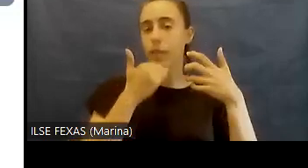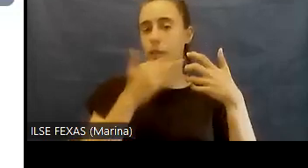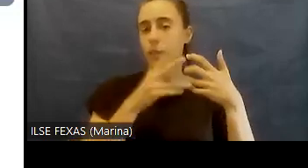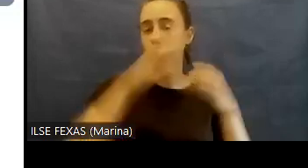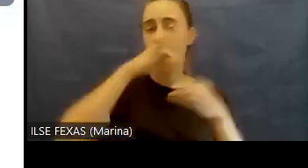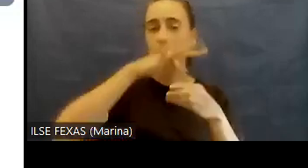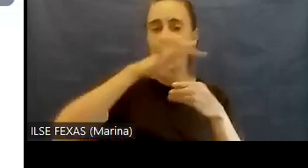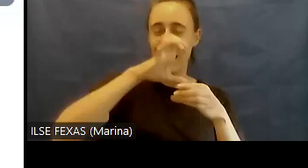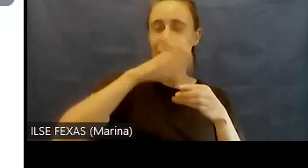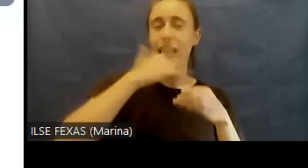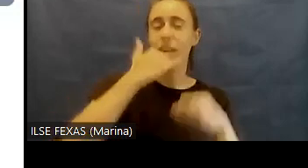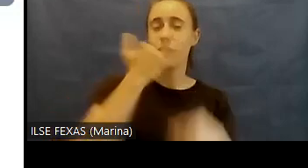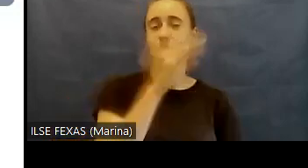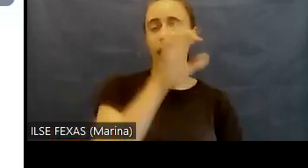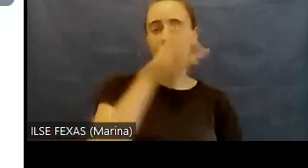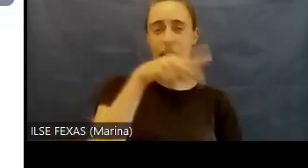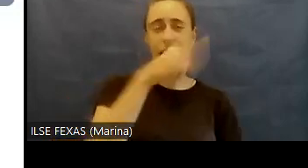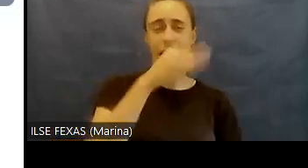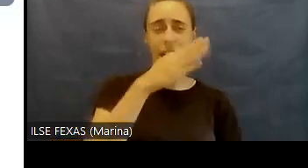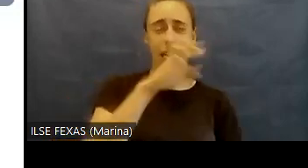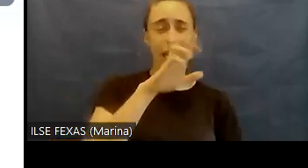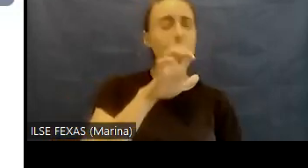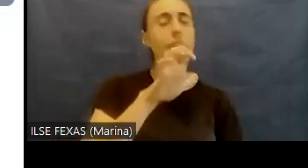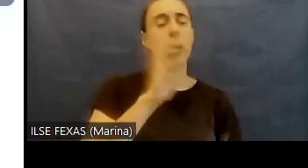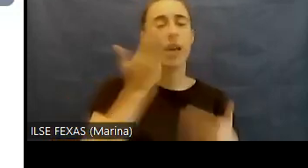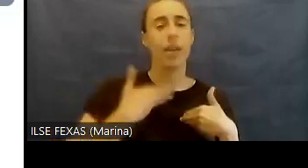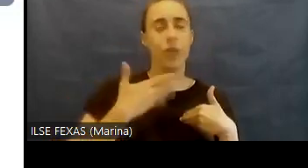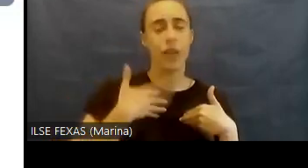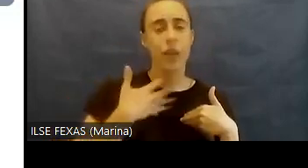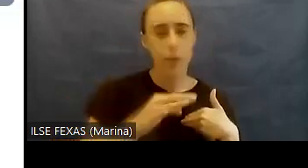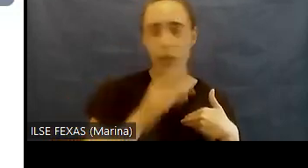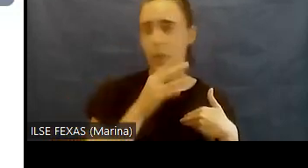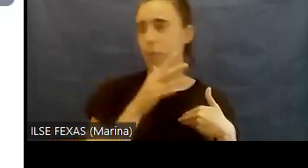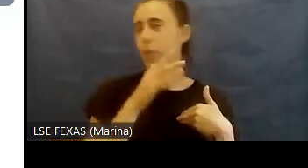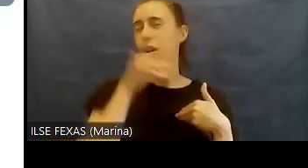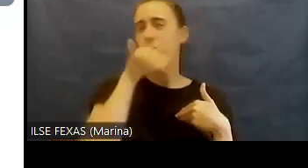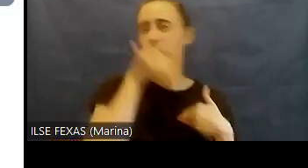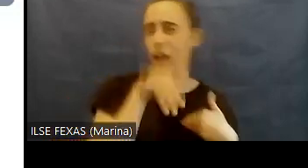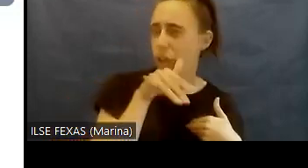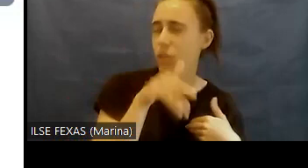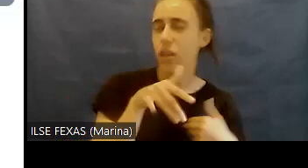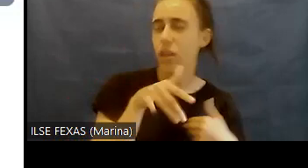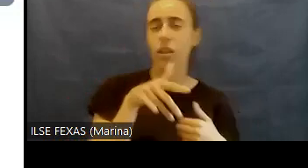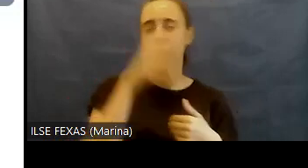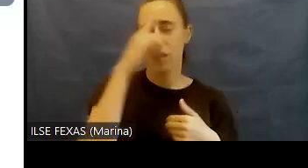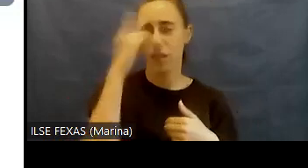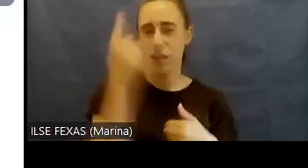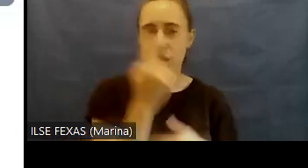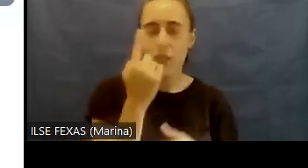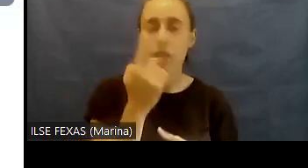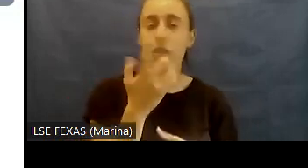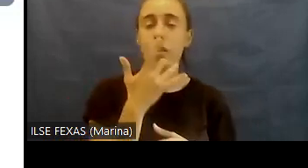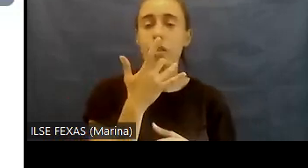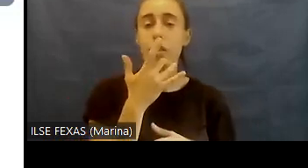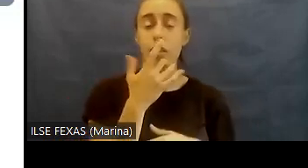ayudar. Hemos comentado con las náuseas, los vómitos, con las dispepsias, con las digestiones pesadas. De las dos, si me tengo que quedar con alguna de